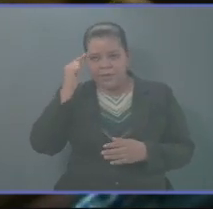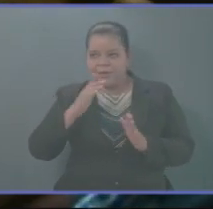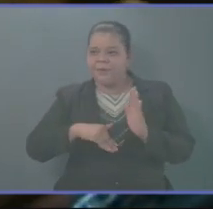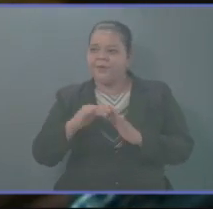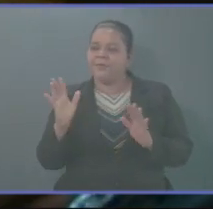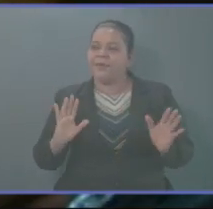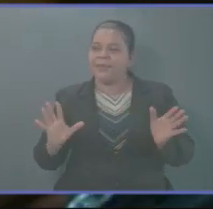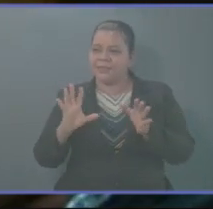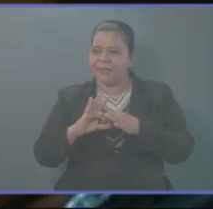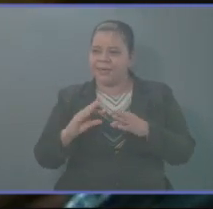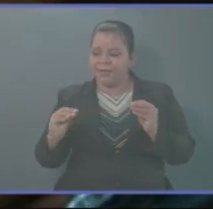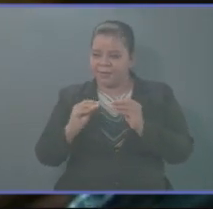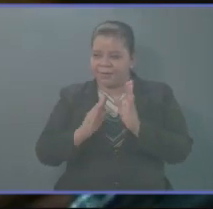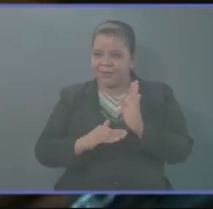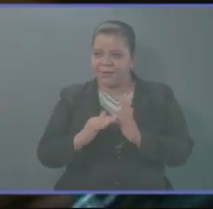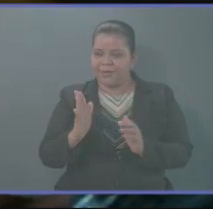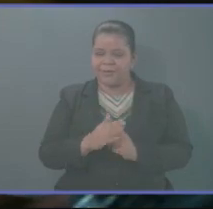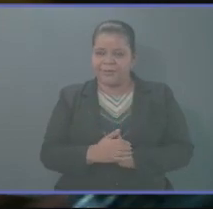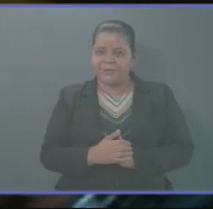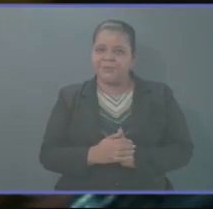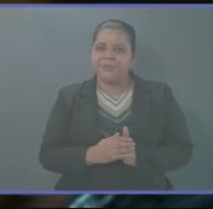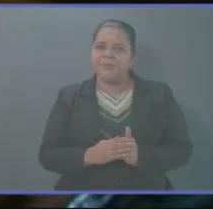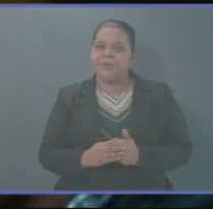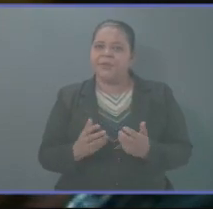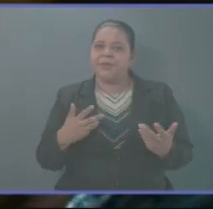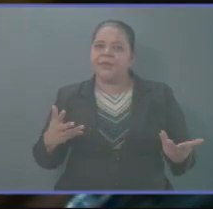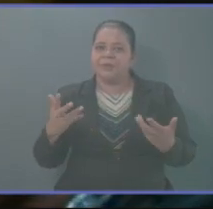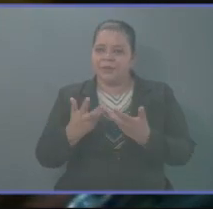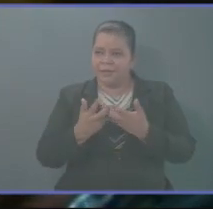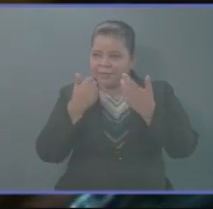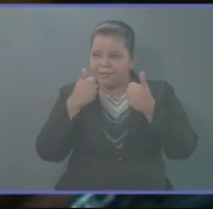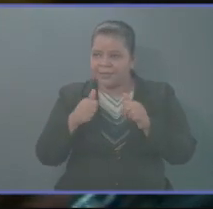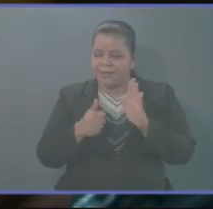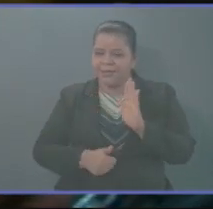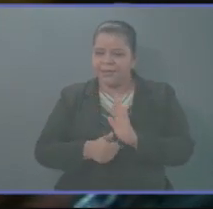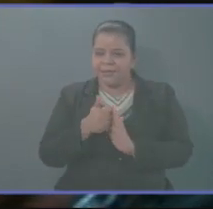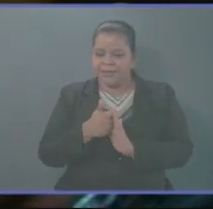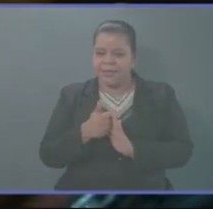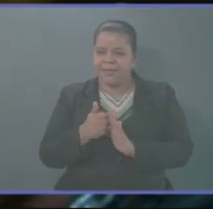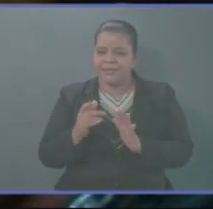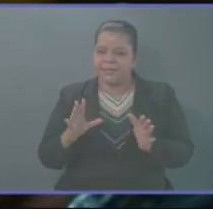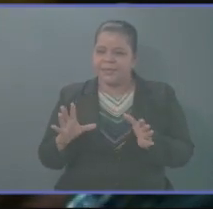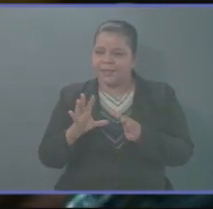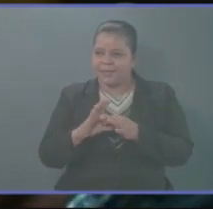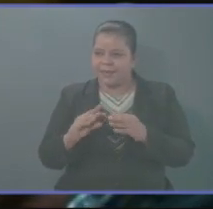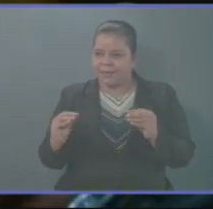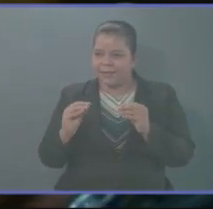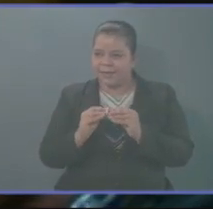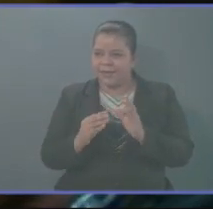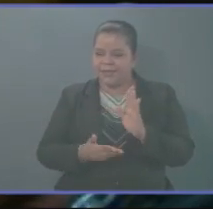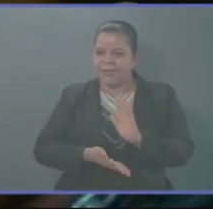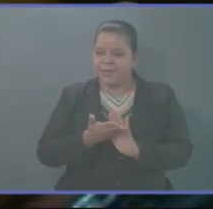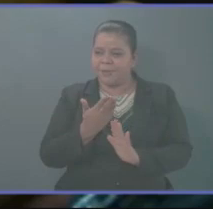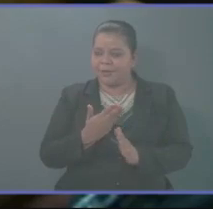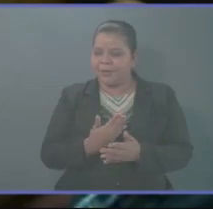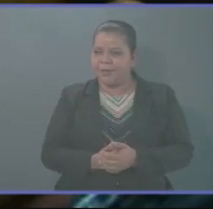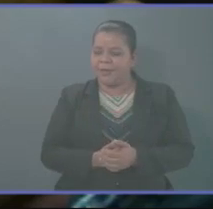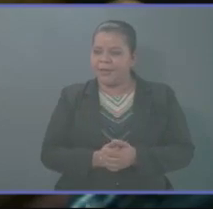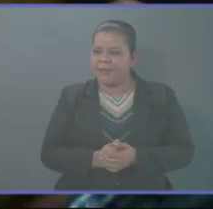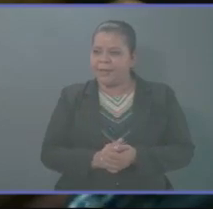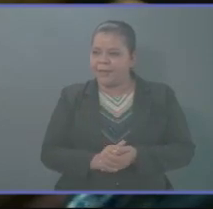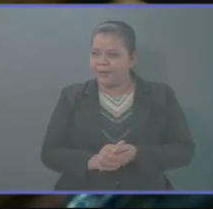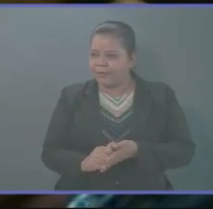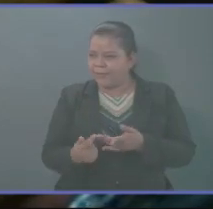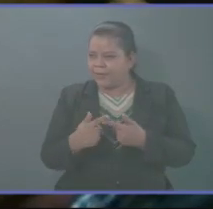están necesitando en este momento. Y es partiendo de esa idea que se presenta esta